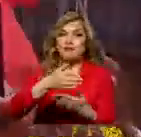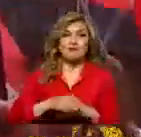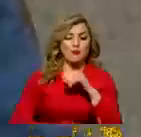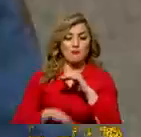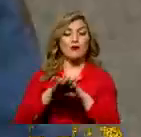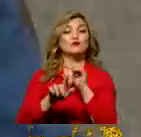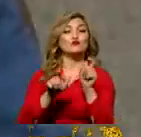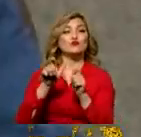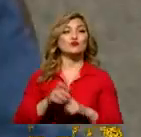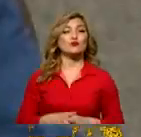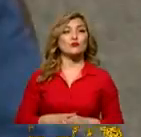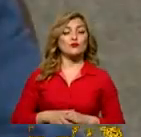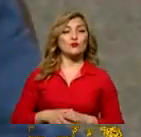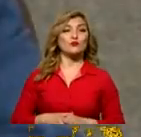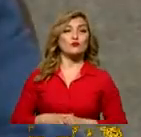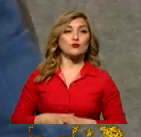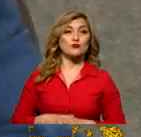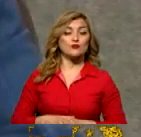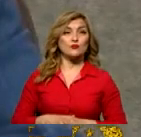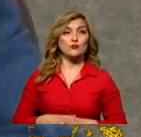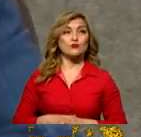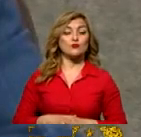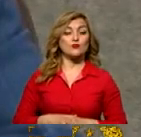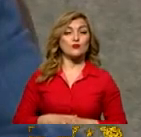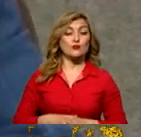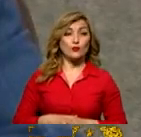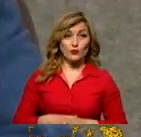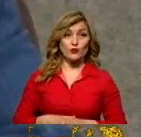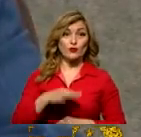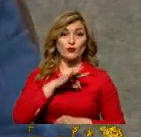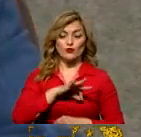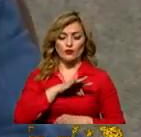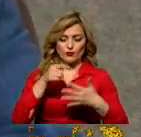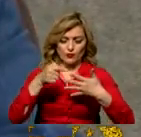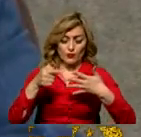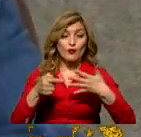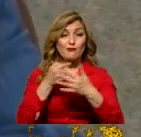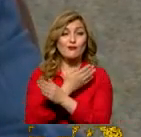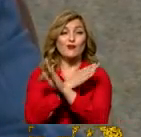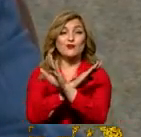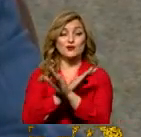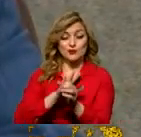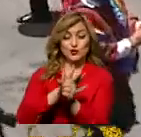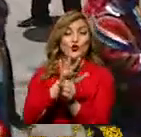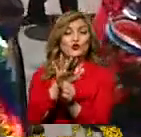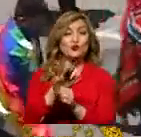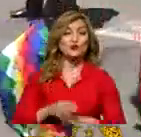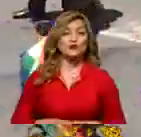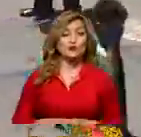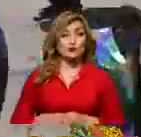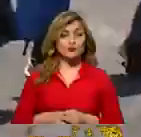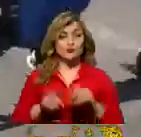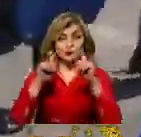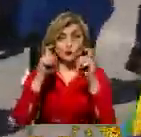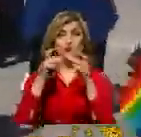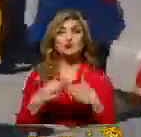aforo limitado. Conscientes de la importancia de emitir lineamientos para prevenir la COVID-19. Respecto a la